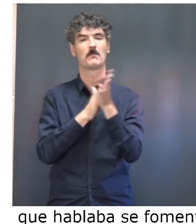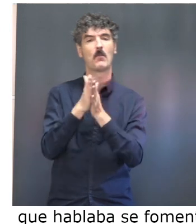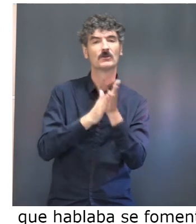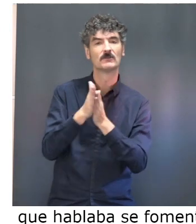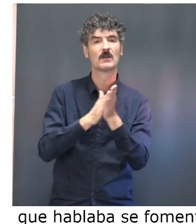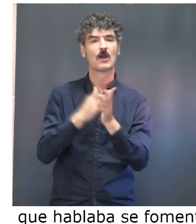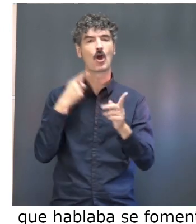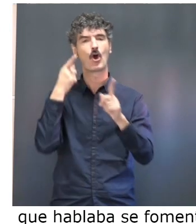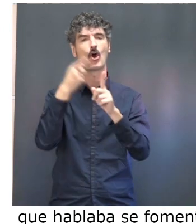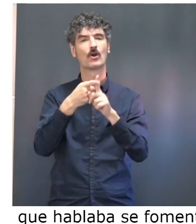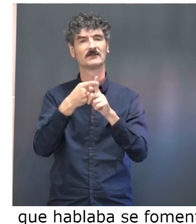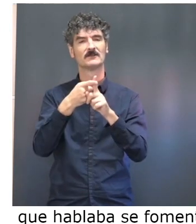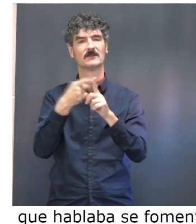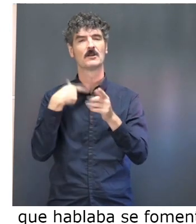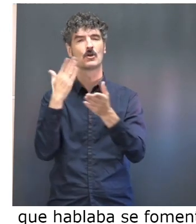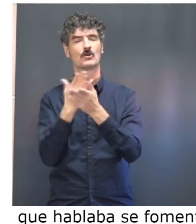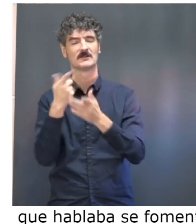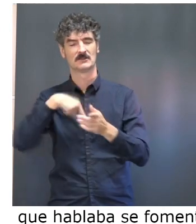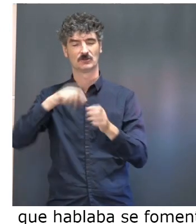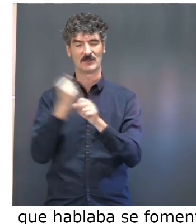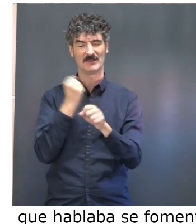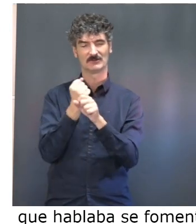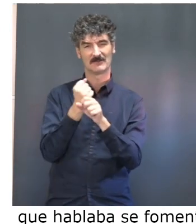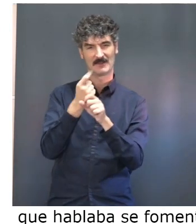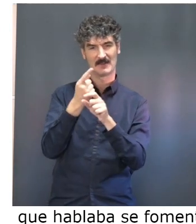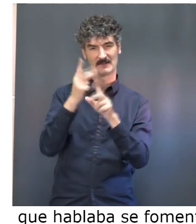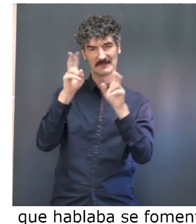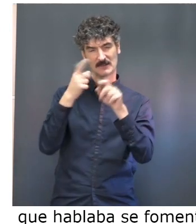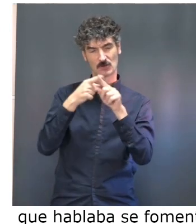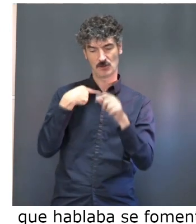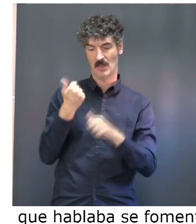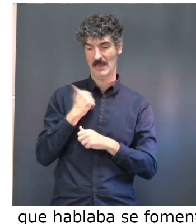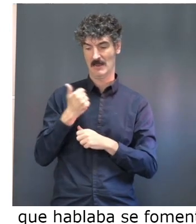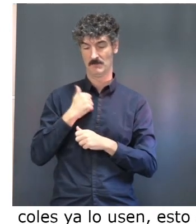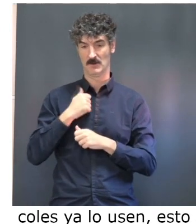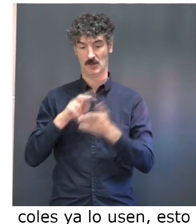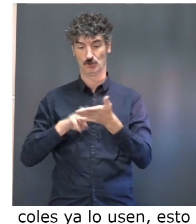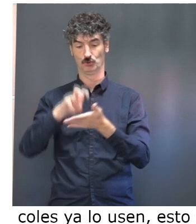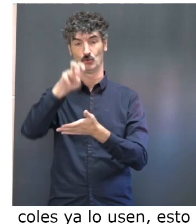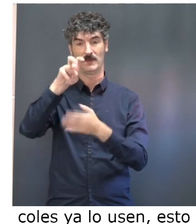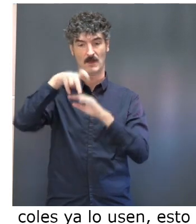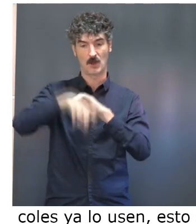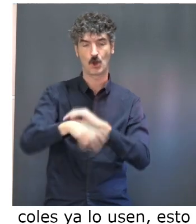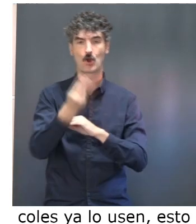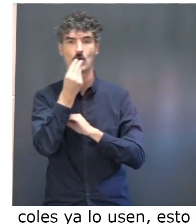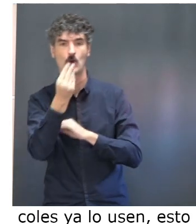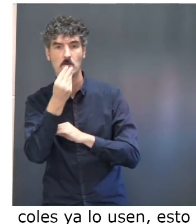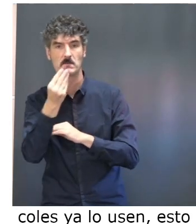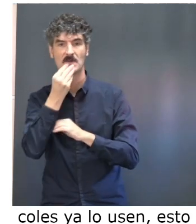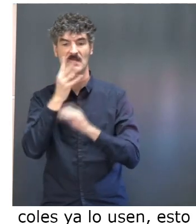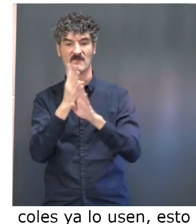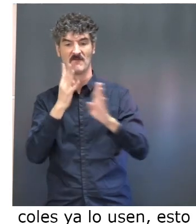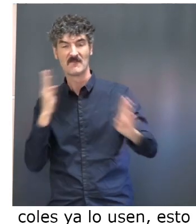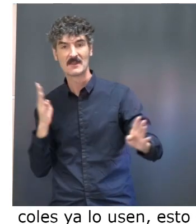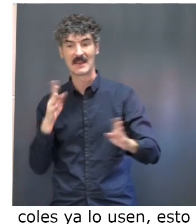tengo un objetivo este curso, quiero trabajar X cosa, y entonces aprovecho la subida, el comedor, la fila,